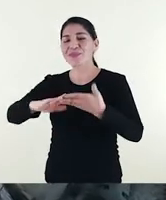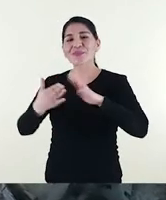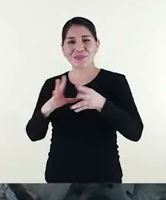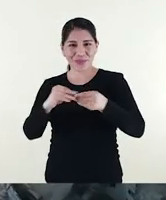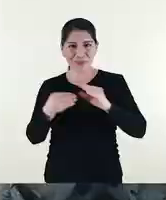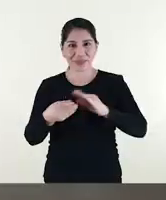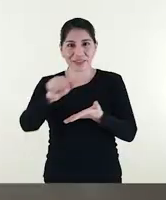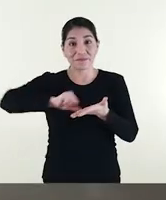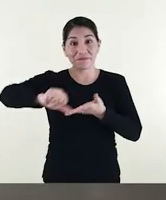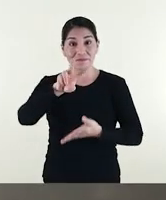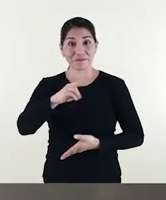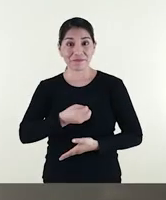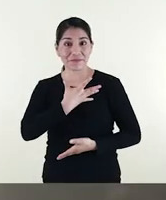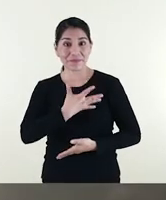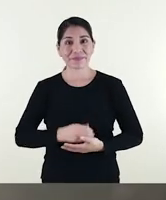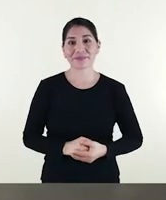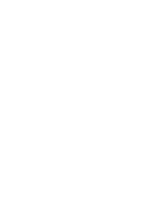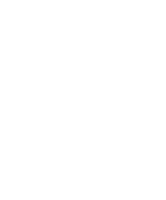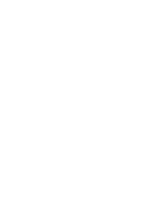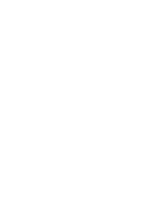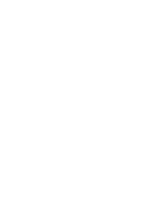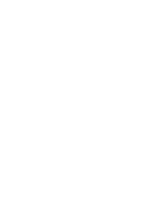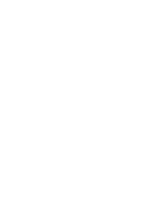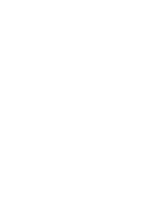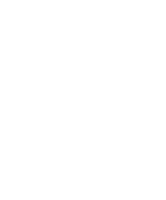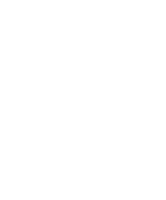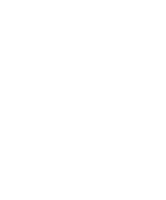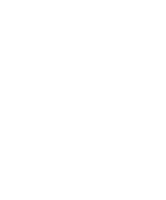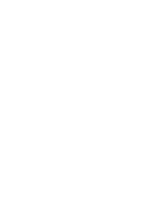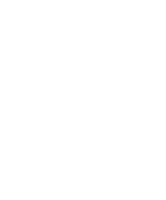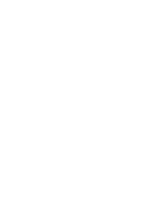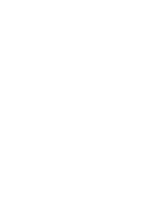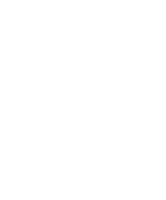patrimonio de la ciudad, Plaza 2 de Mayo. Nuestra Lima del Bicentenario.